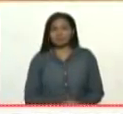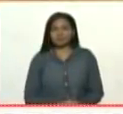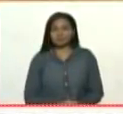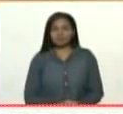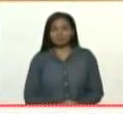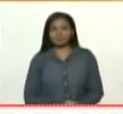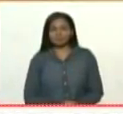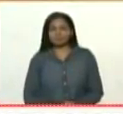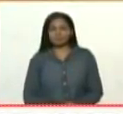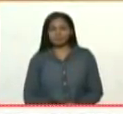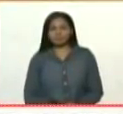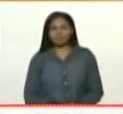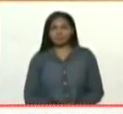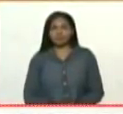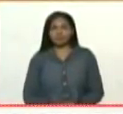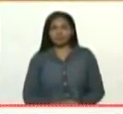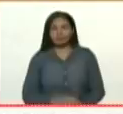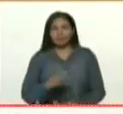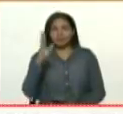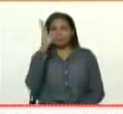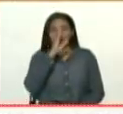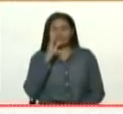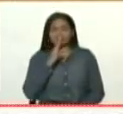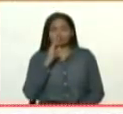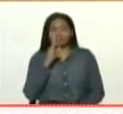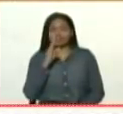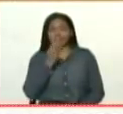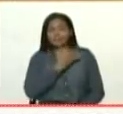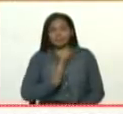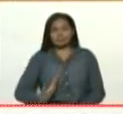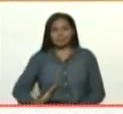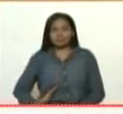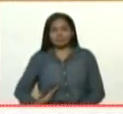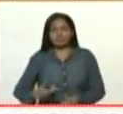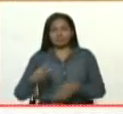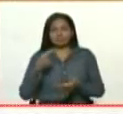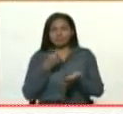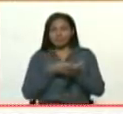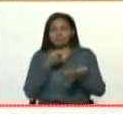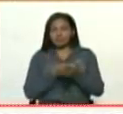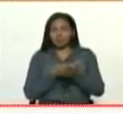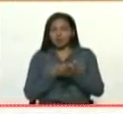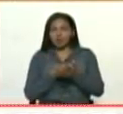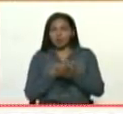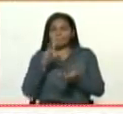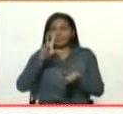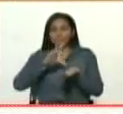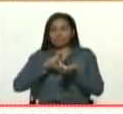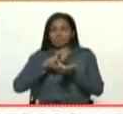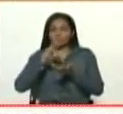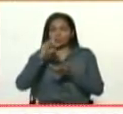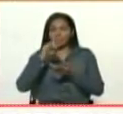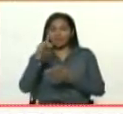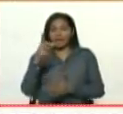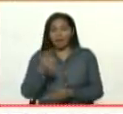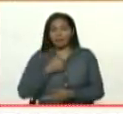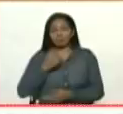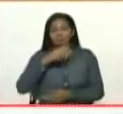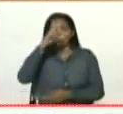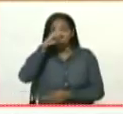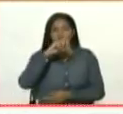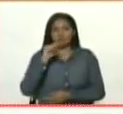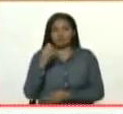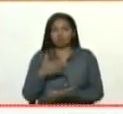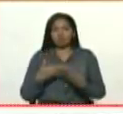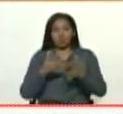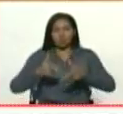presidente de Banco del Tesoro y Banco Bicentenario, aprovechando este aniversario, doy